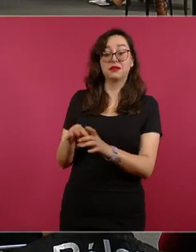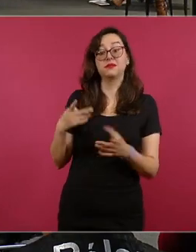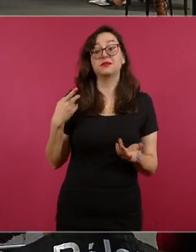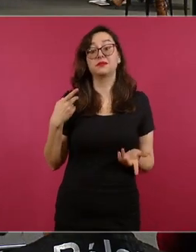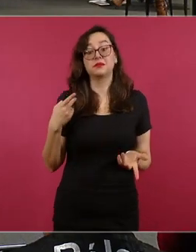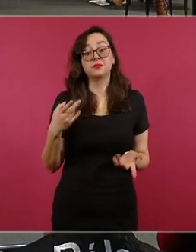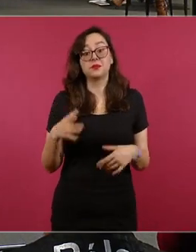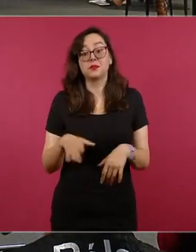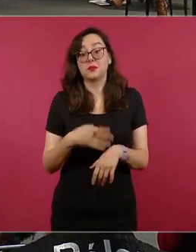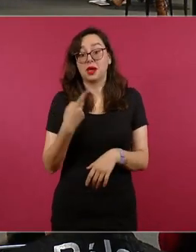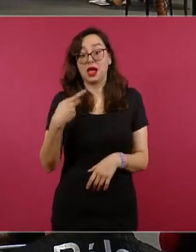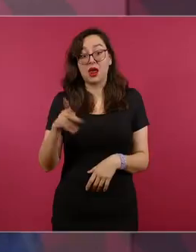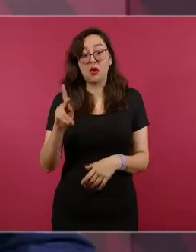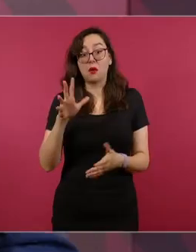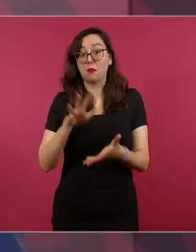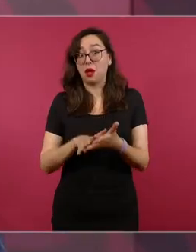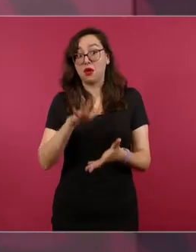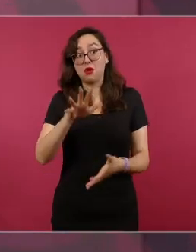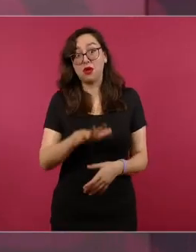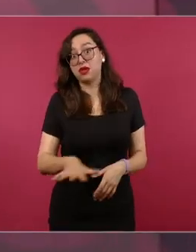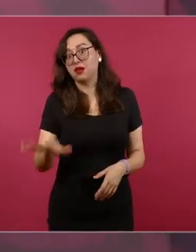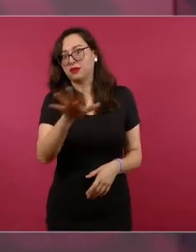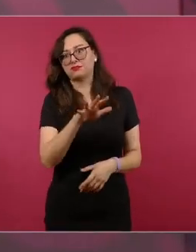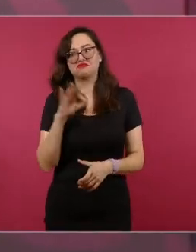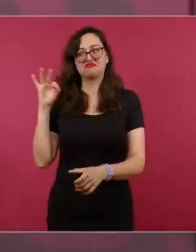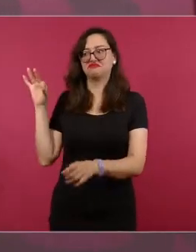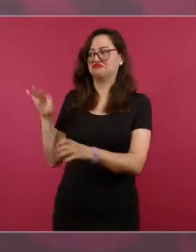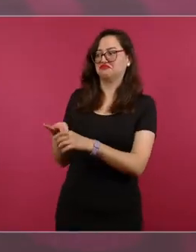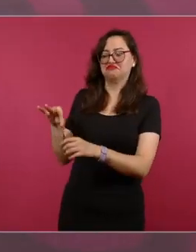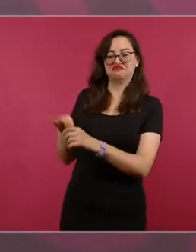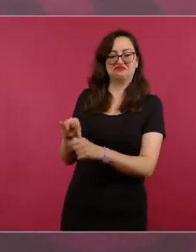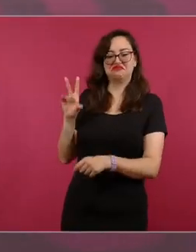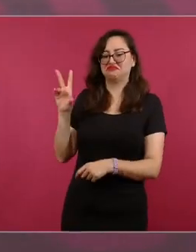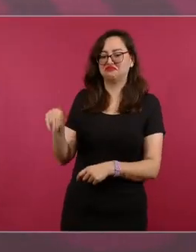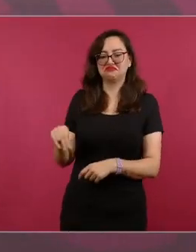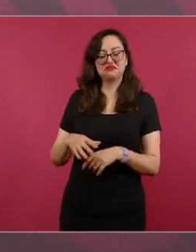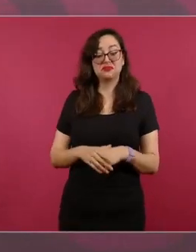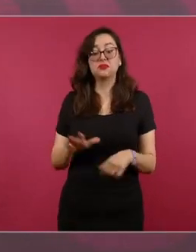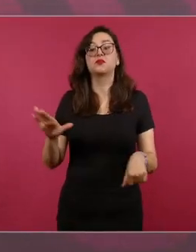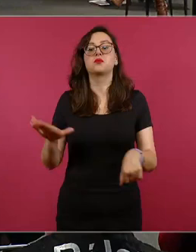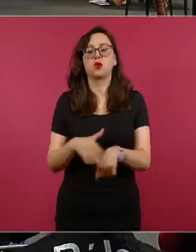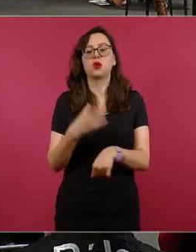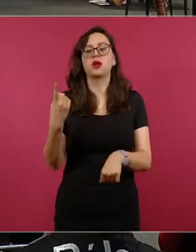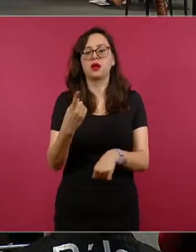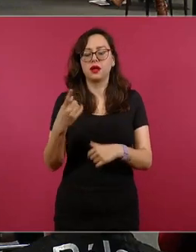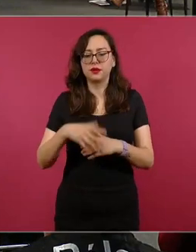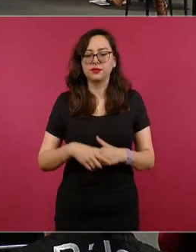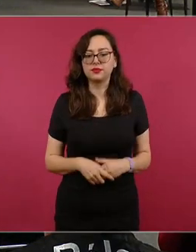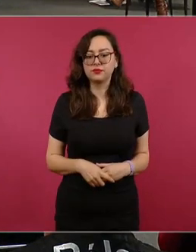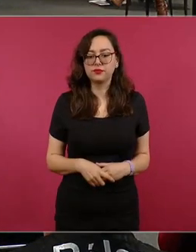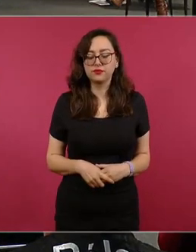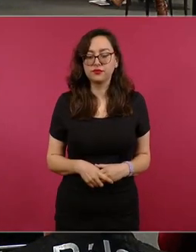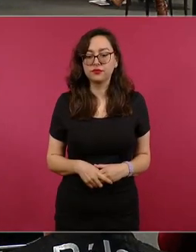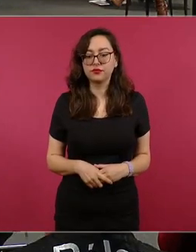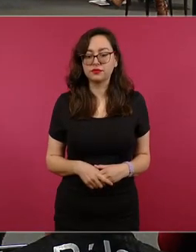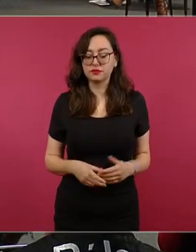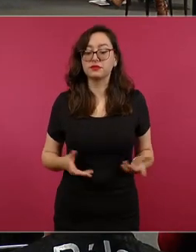salir que se opuso a que se investigara y se castigara a los responsables del